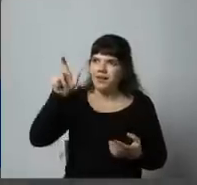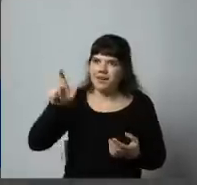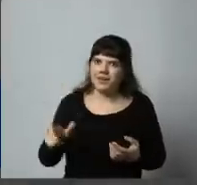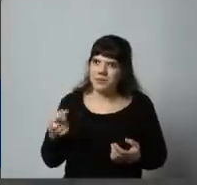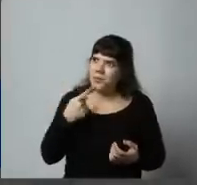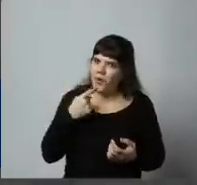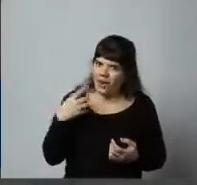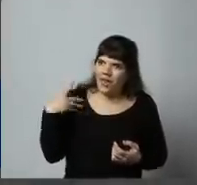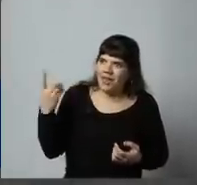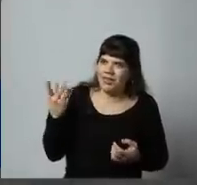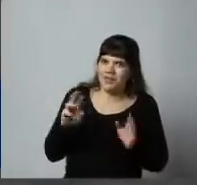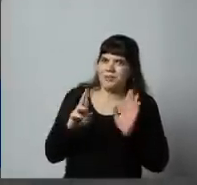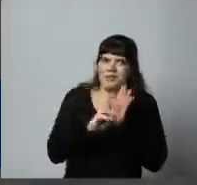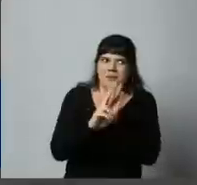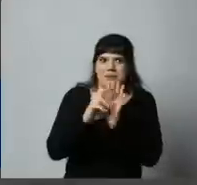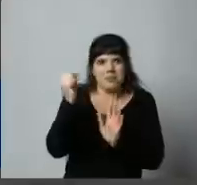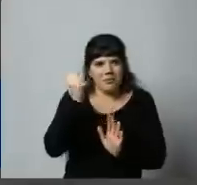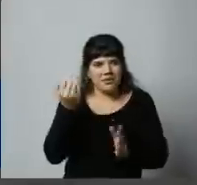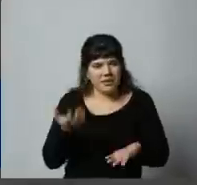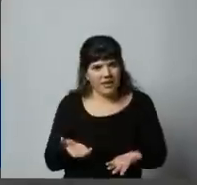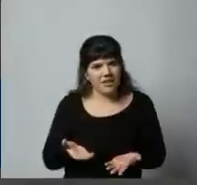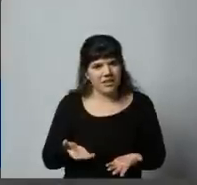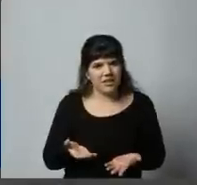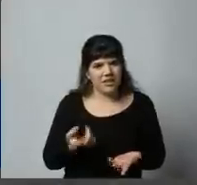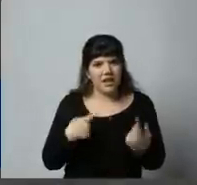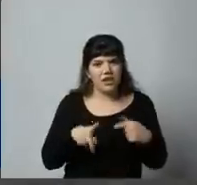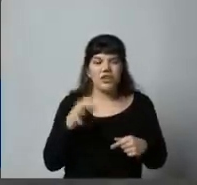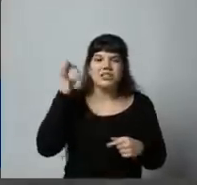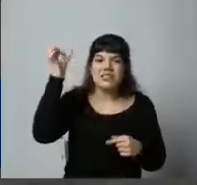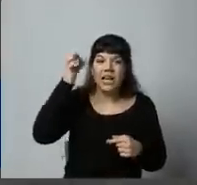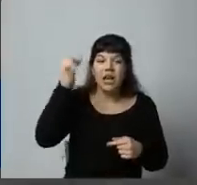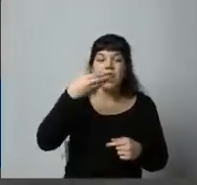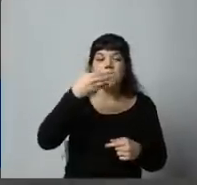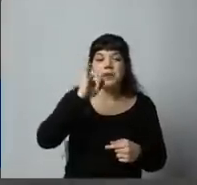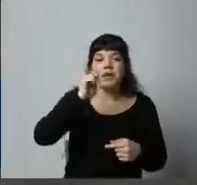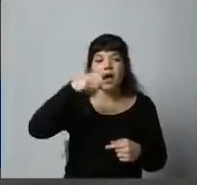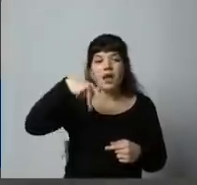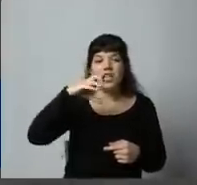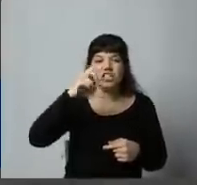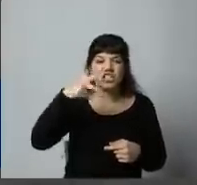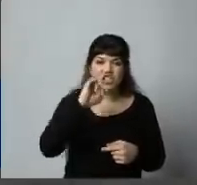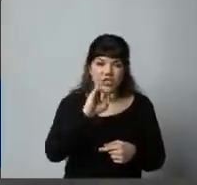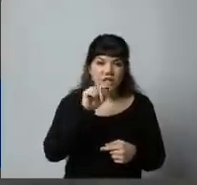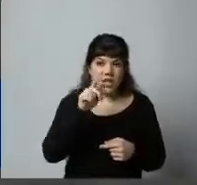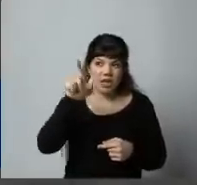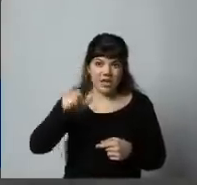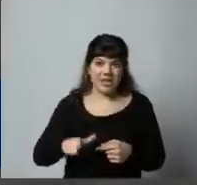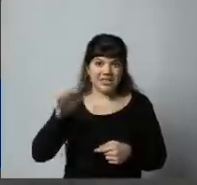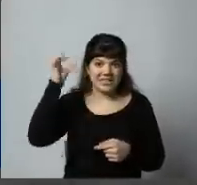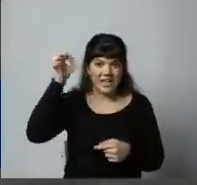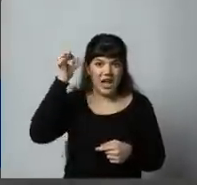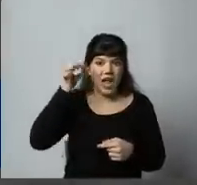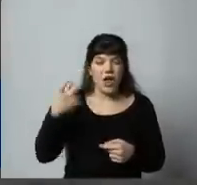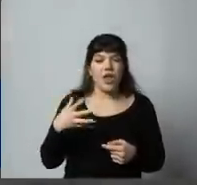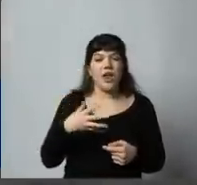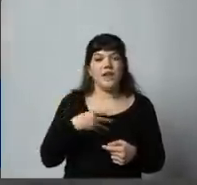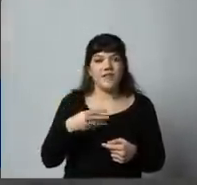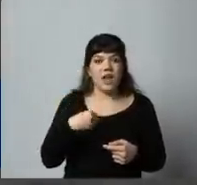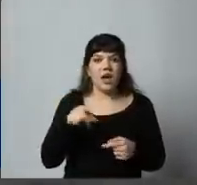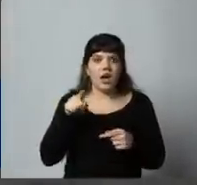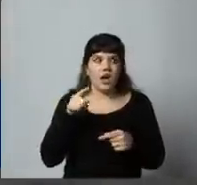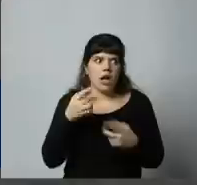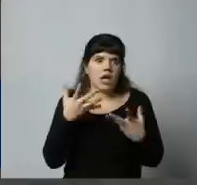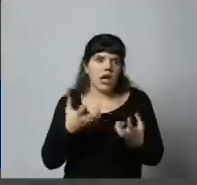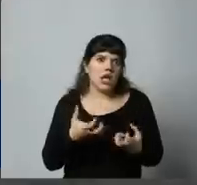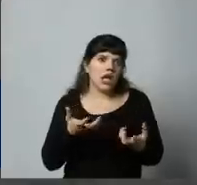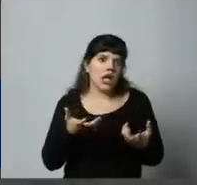de representación la senadora Bianchi fue bueno mucho más allá ella sugirió que los niños se